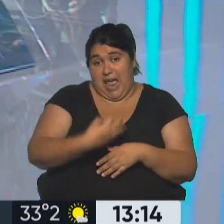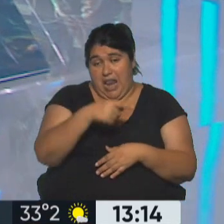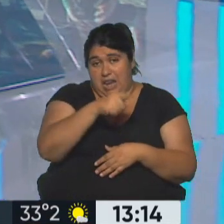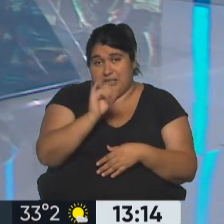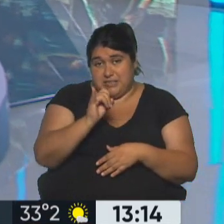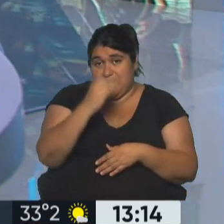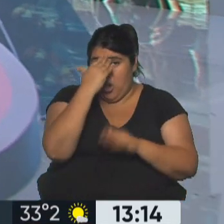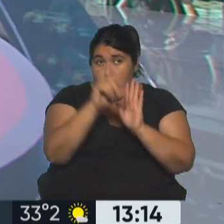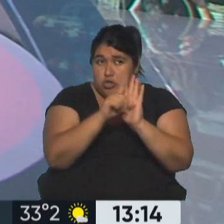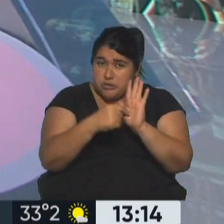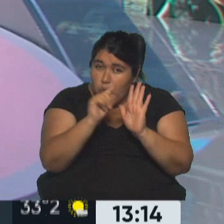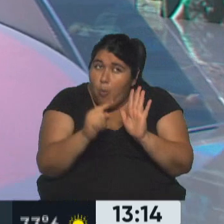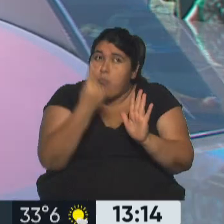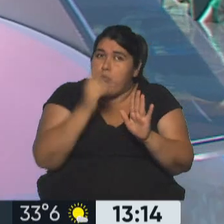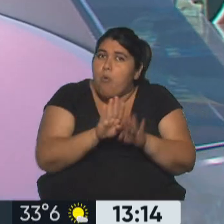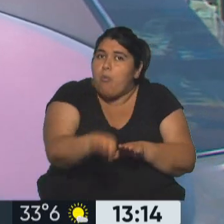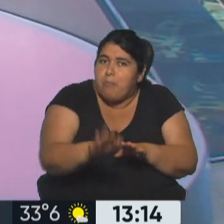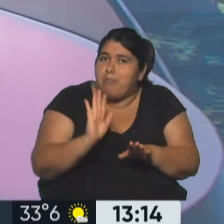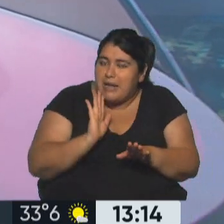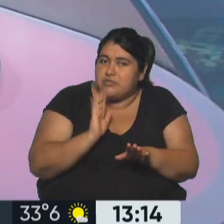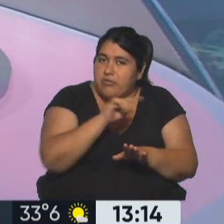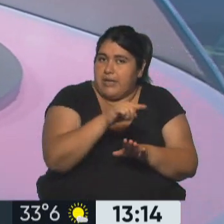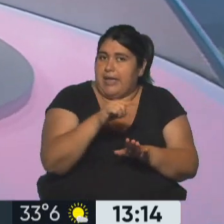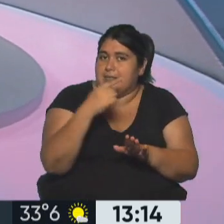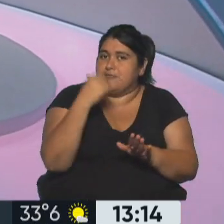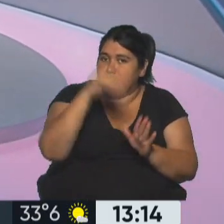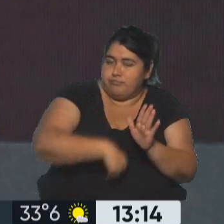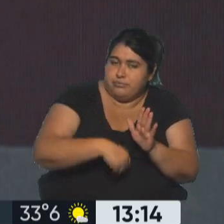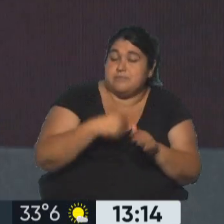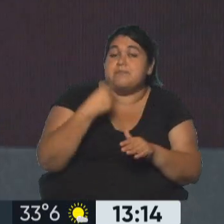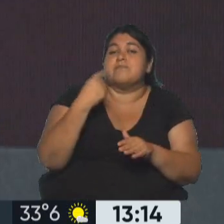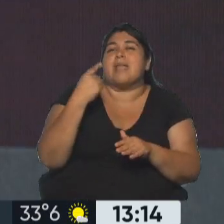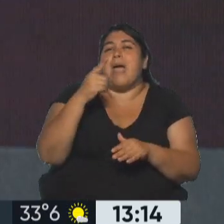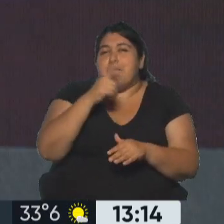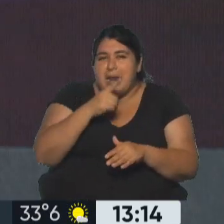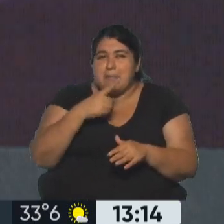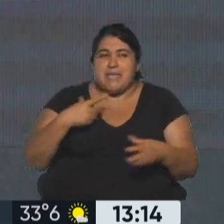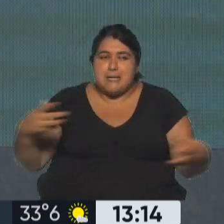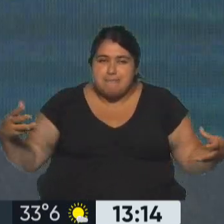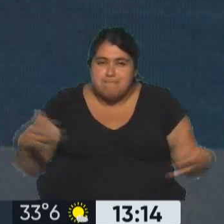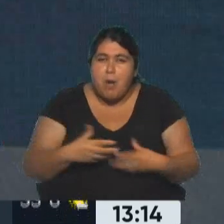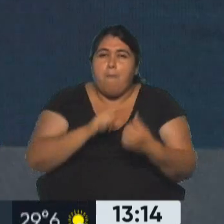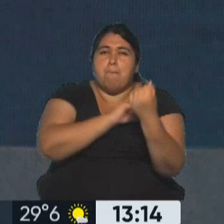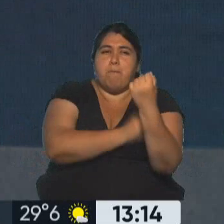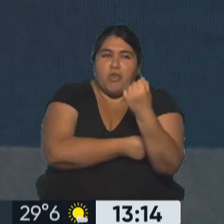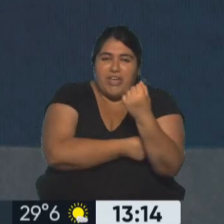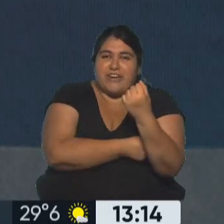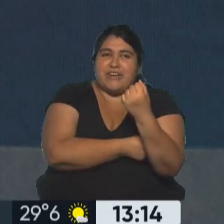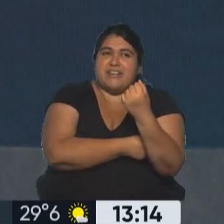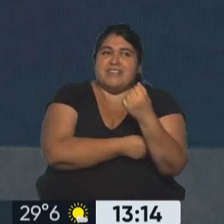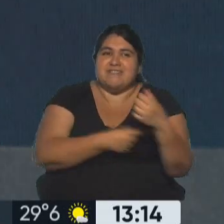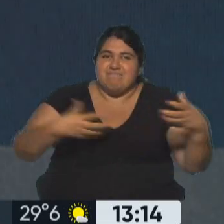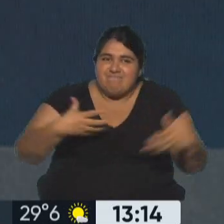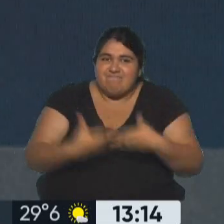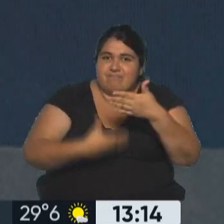la Constitución, lo que falló fue que Boric no supo construir poder, el poder que le dio la elección y